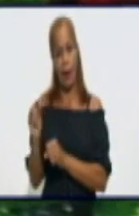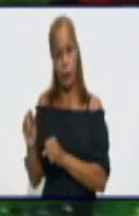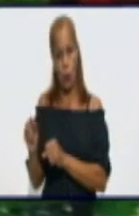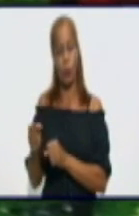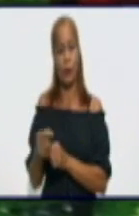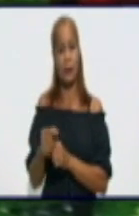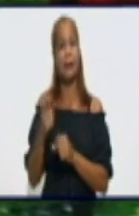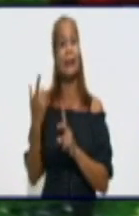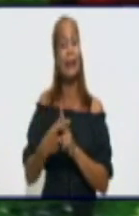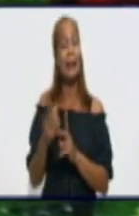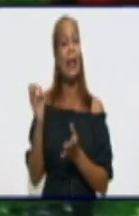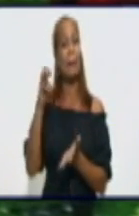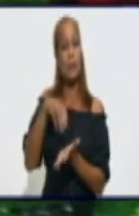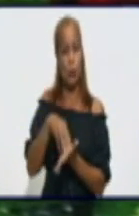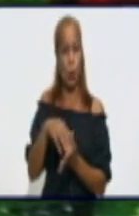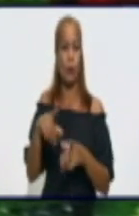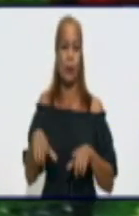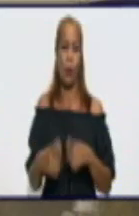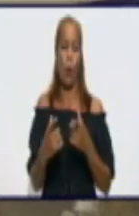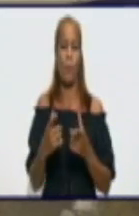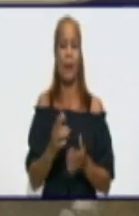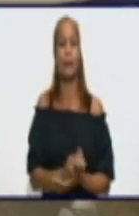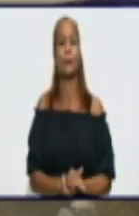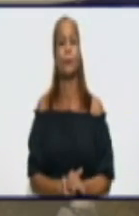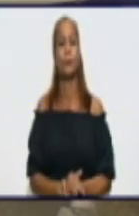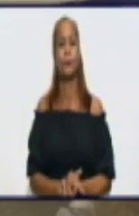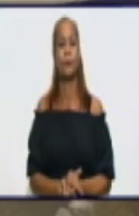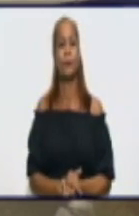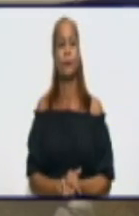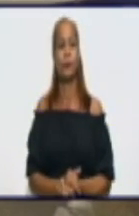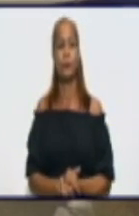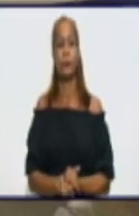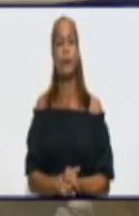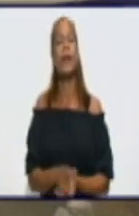cumplen en este sentido. El Hospital Pediátrico Luis Ángel